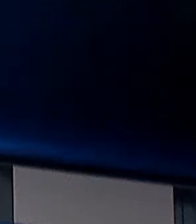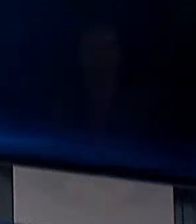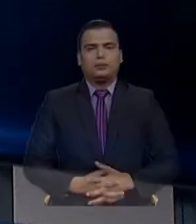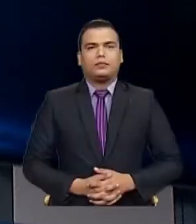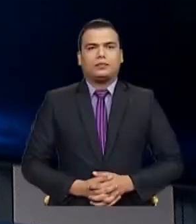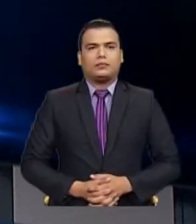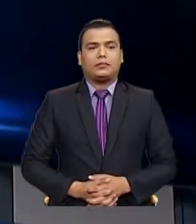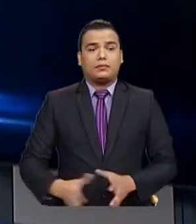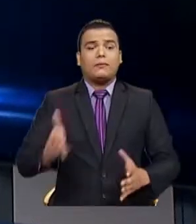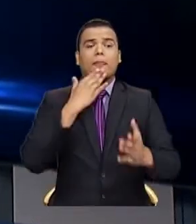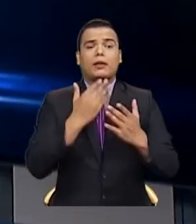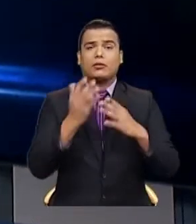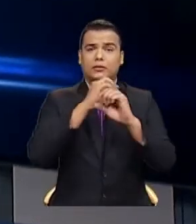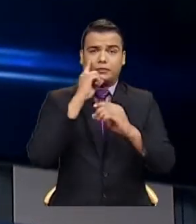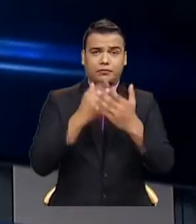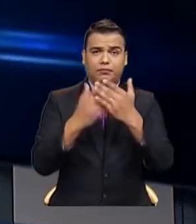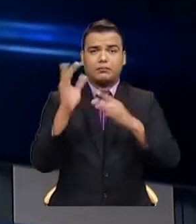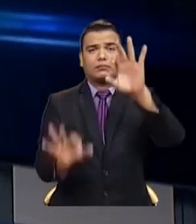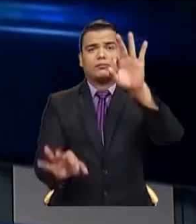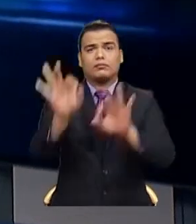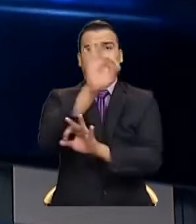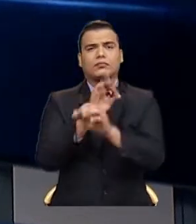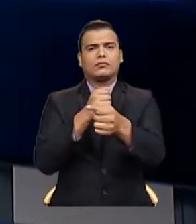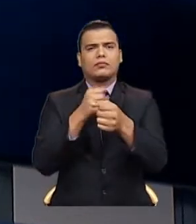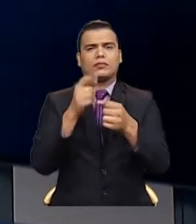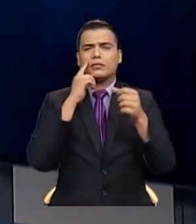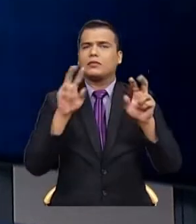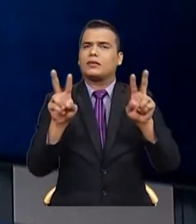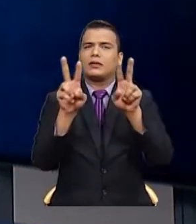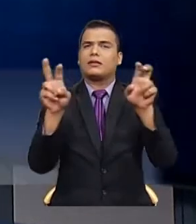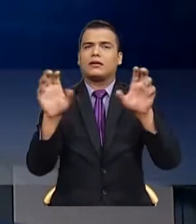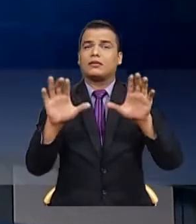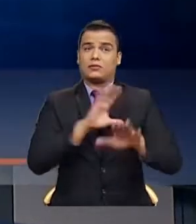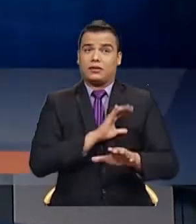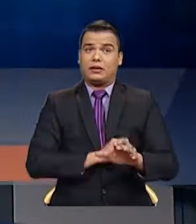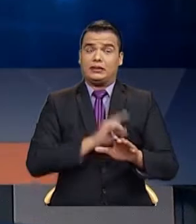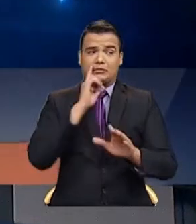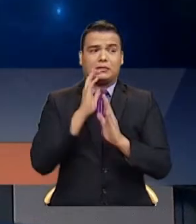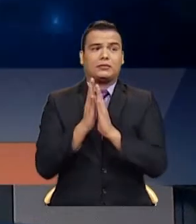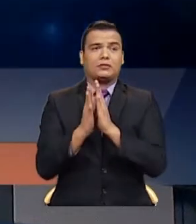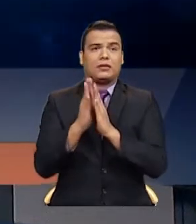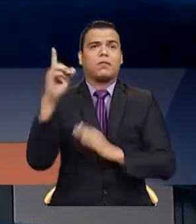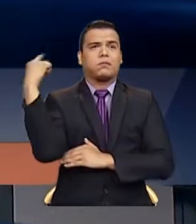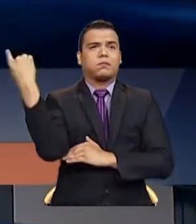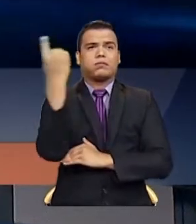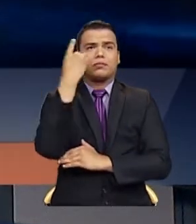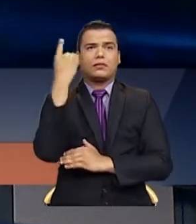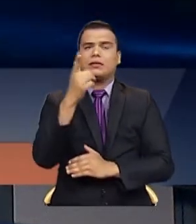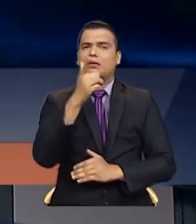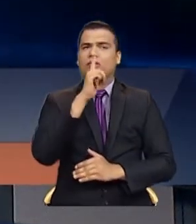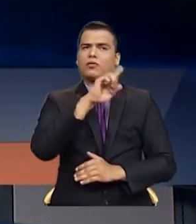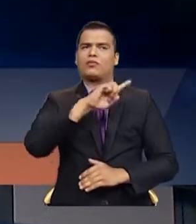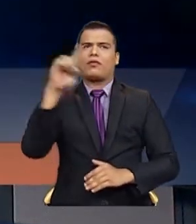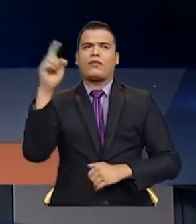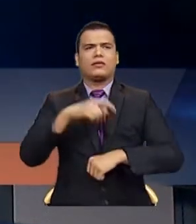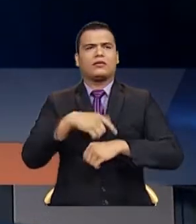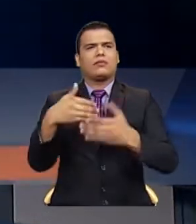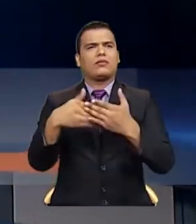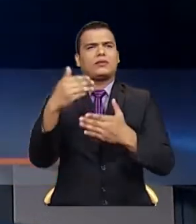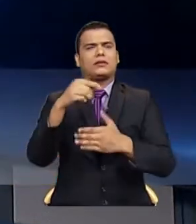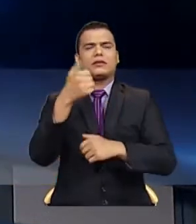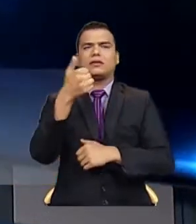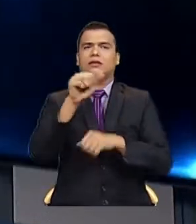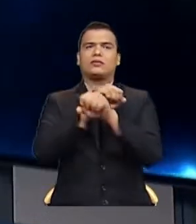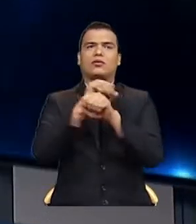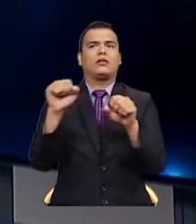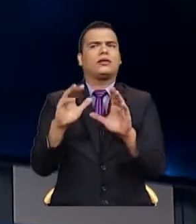Bienvenidos a Telepacífico Noticias. Abrimos con el tema del momento en Cali. La ley seca que comenzó a las 10 de la mañana. Vamos a conocer qué